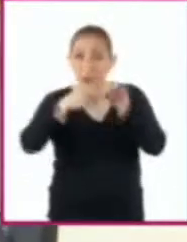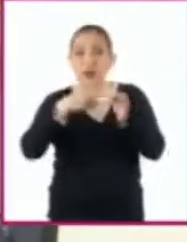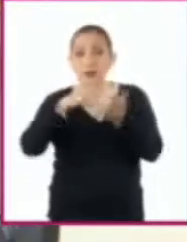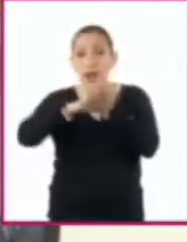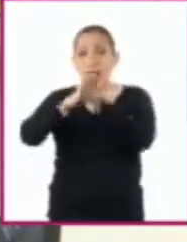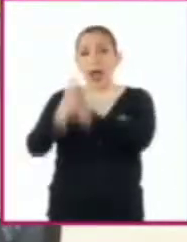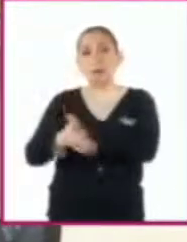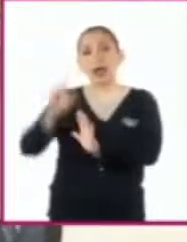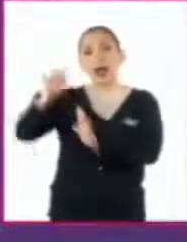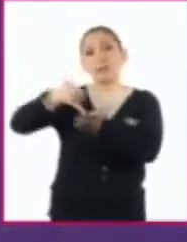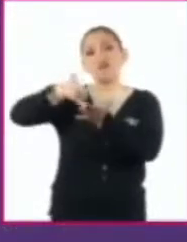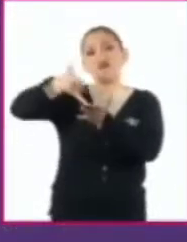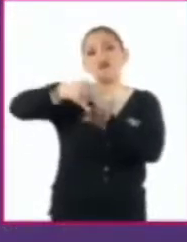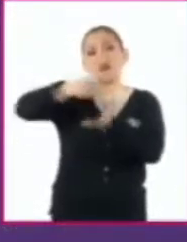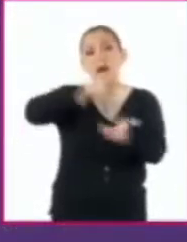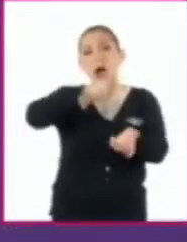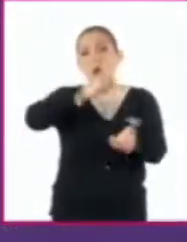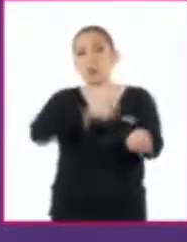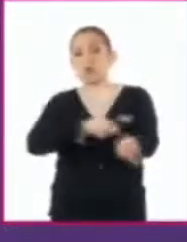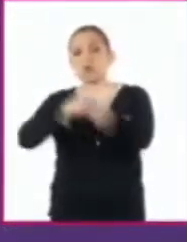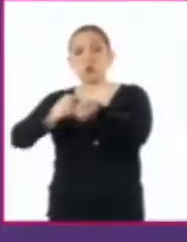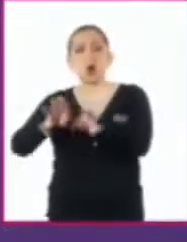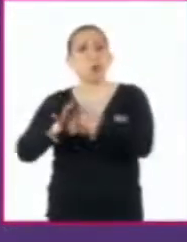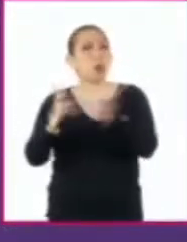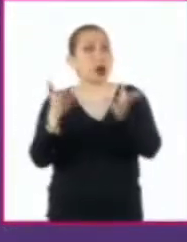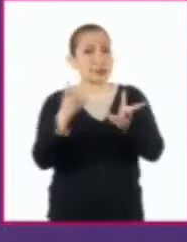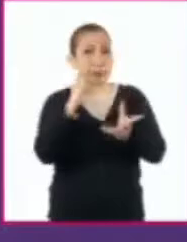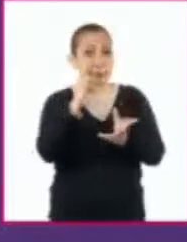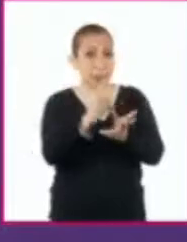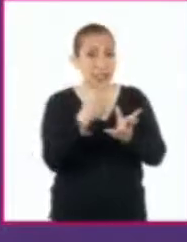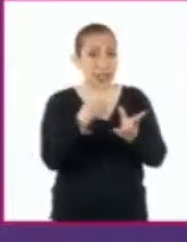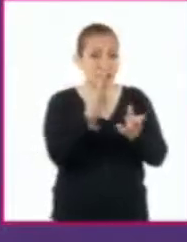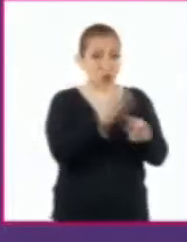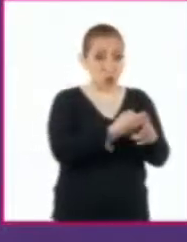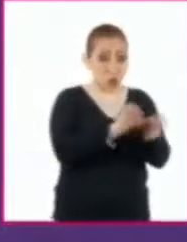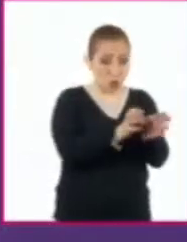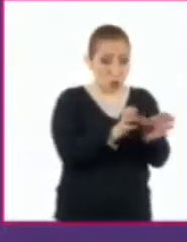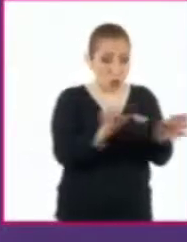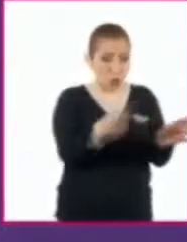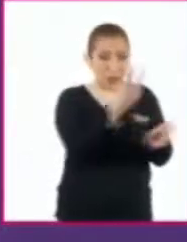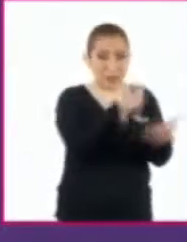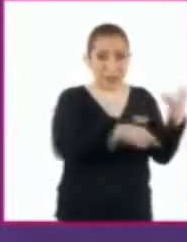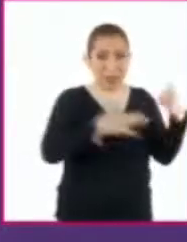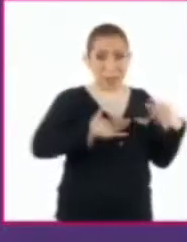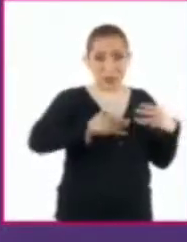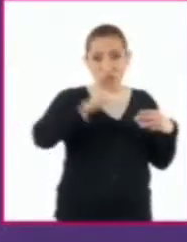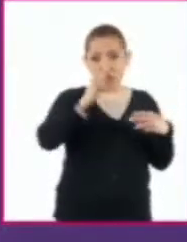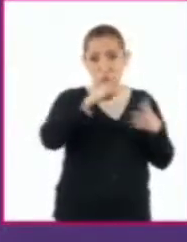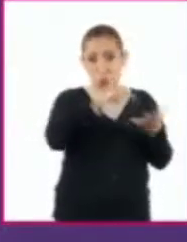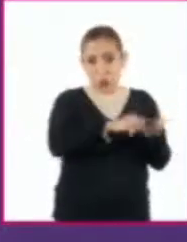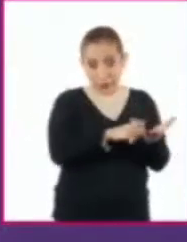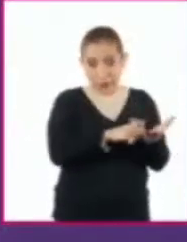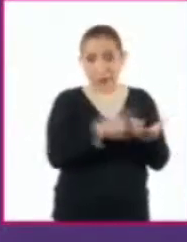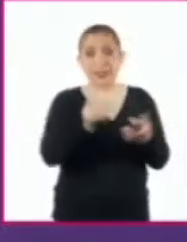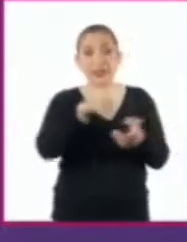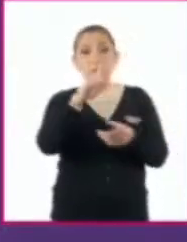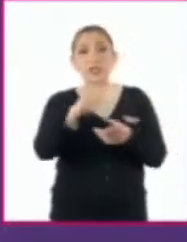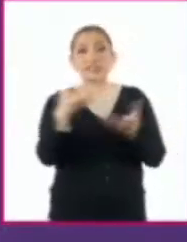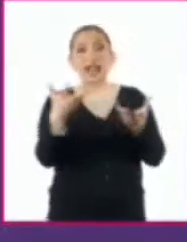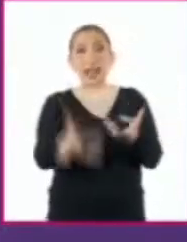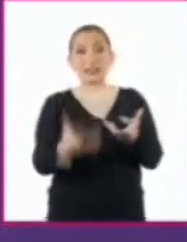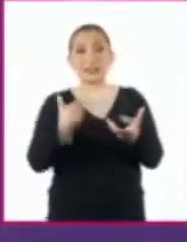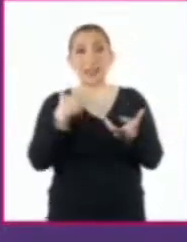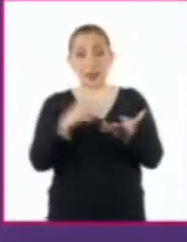en riego de cultivos. ¿Cómo se hace? Se separan los desechos sólidos provenientes de inodoros y otras fuentes. Se lleva a